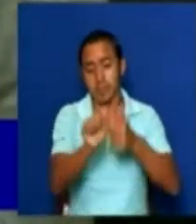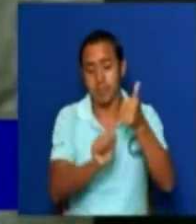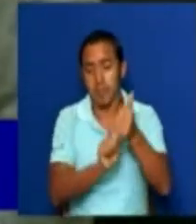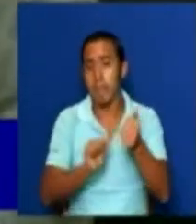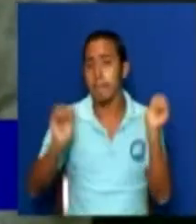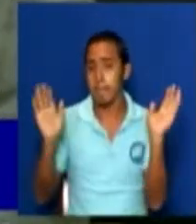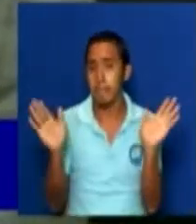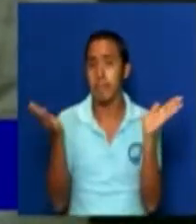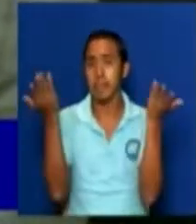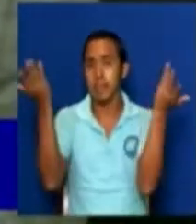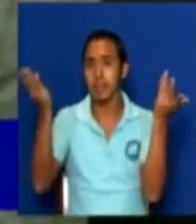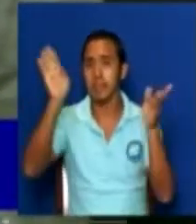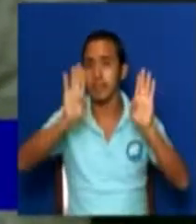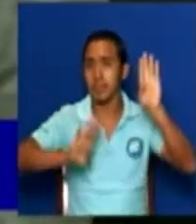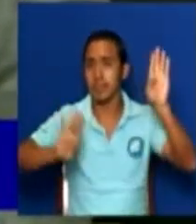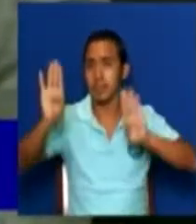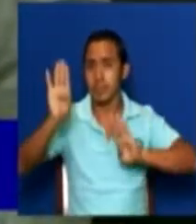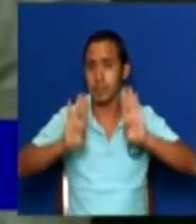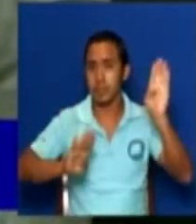mayor participación.